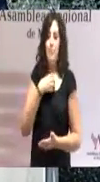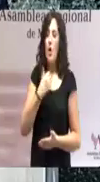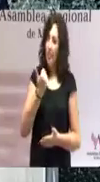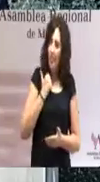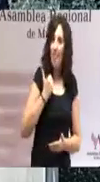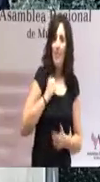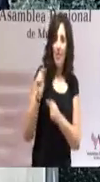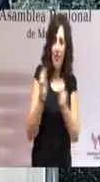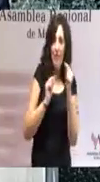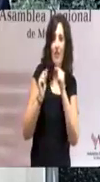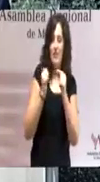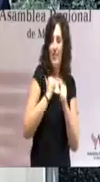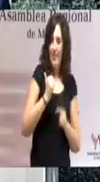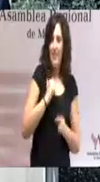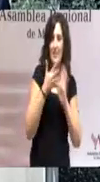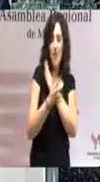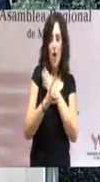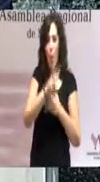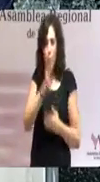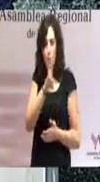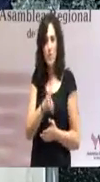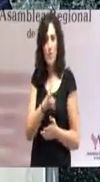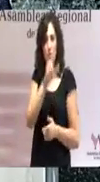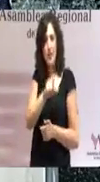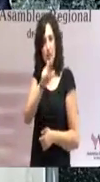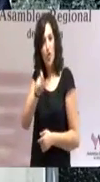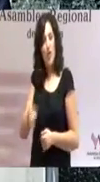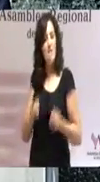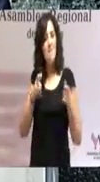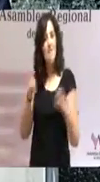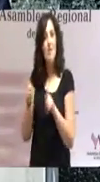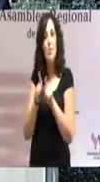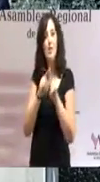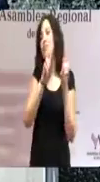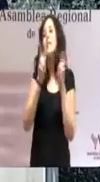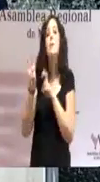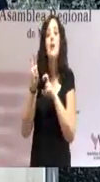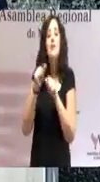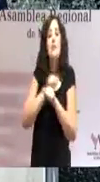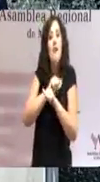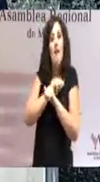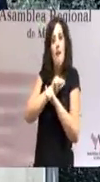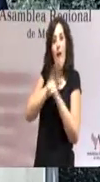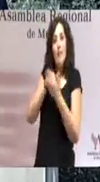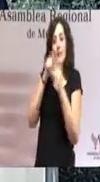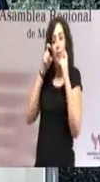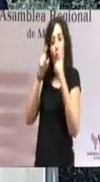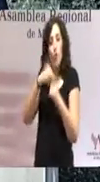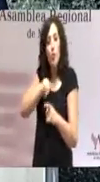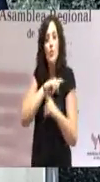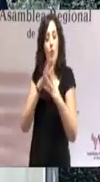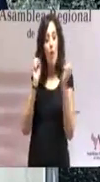para realmente ser útiles a la gente, para dar un nuevo impulso a cuestiones que están esperando de nosotros, de nuestro esfuerzo, de nuestro